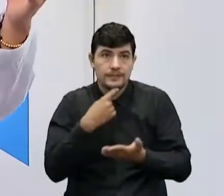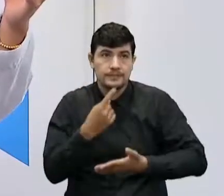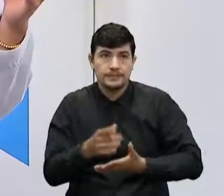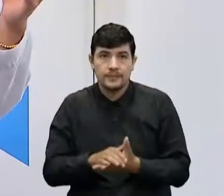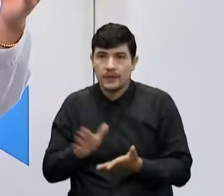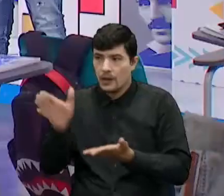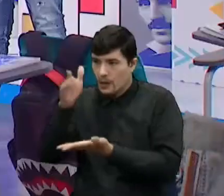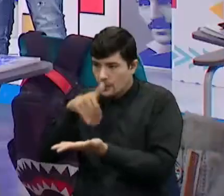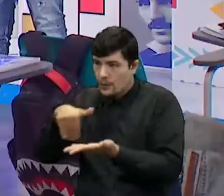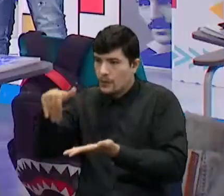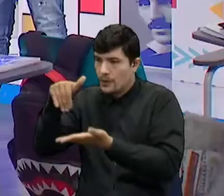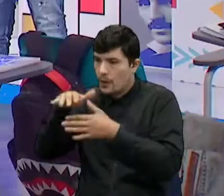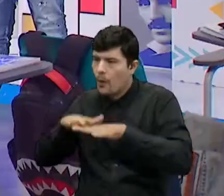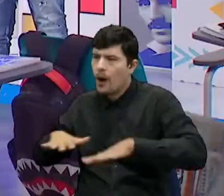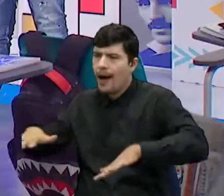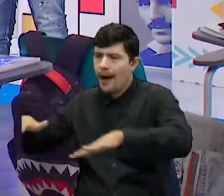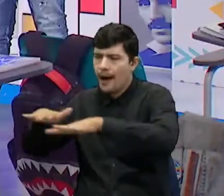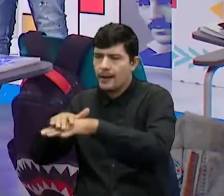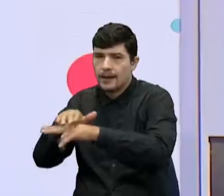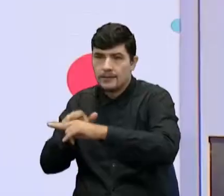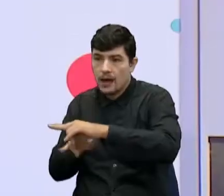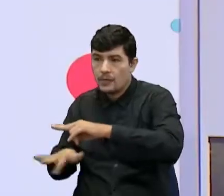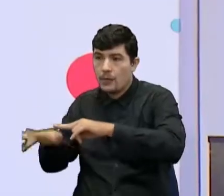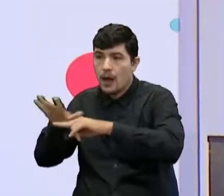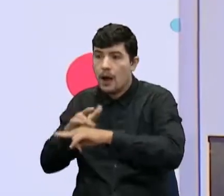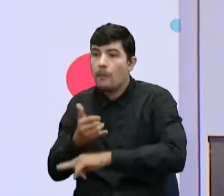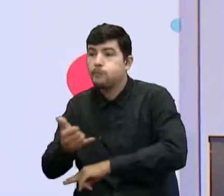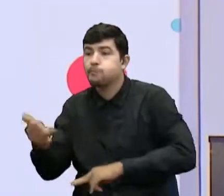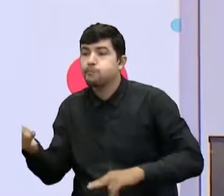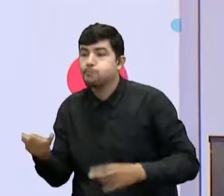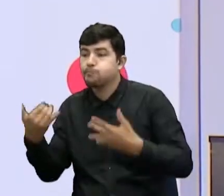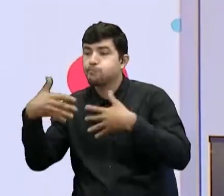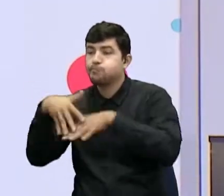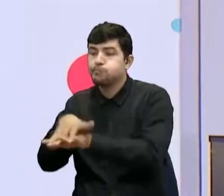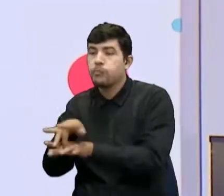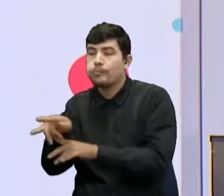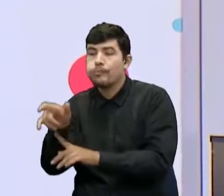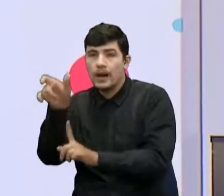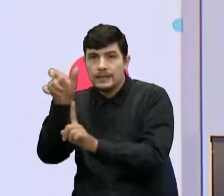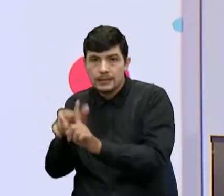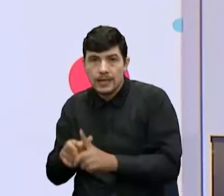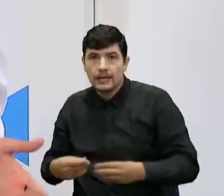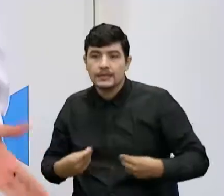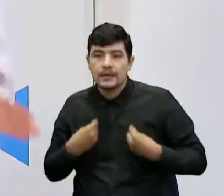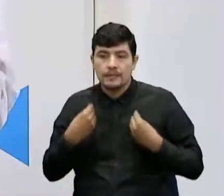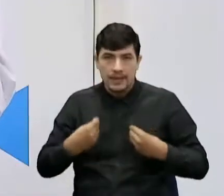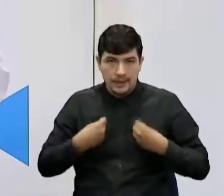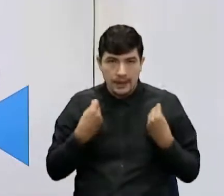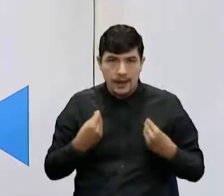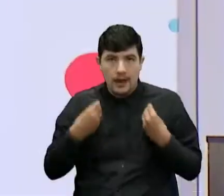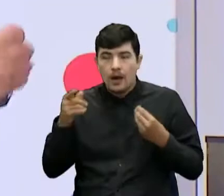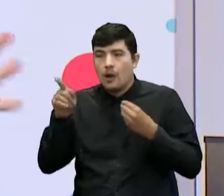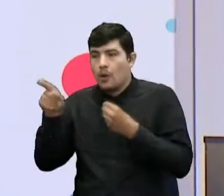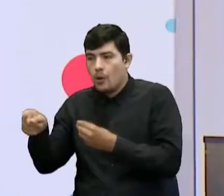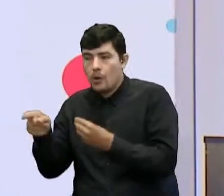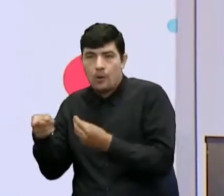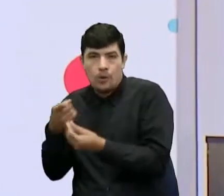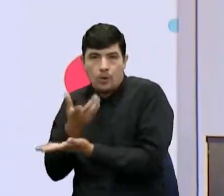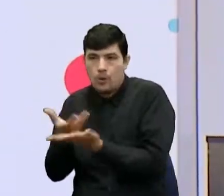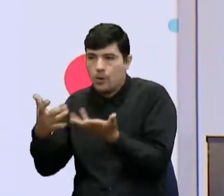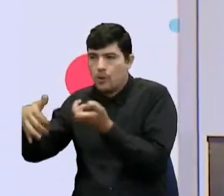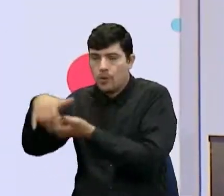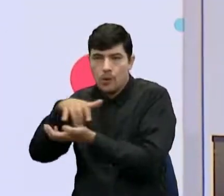natural Es la unidad natural Donde coexisten los seres Bióticos y abióticos